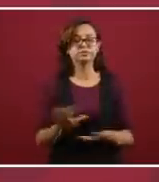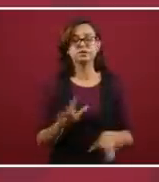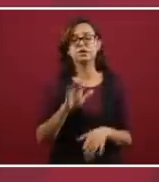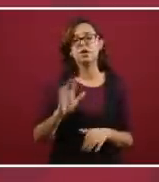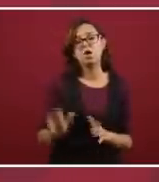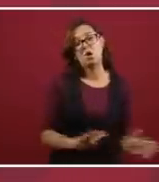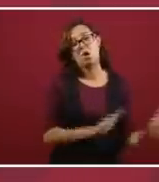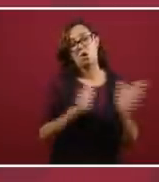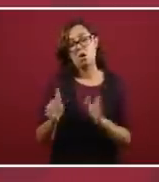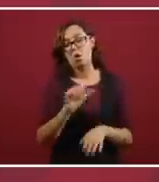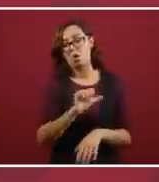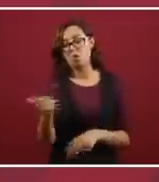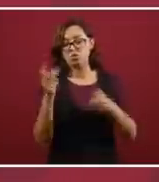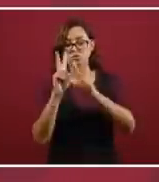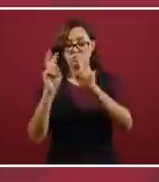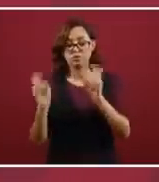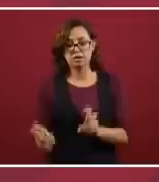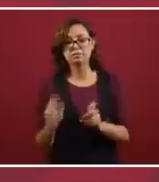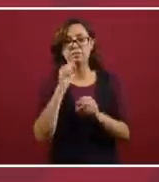que es otro capítulo,